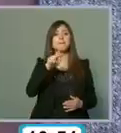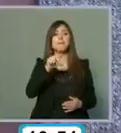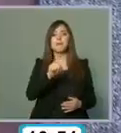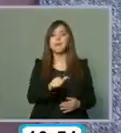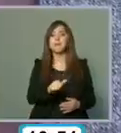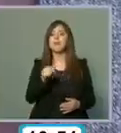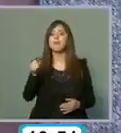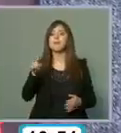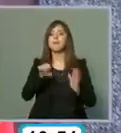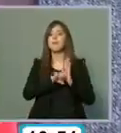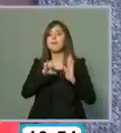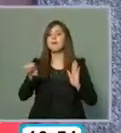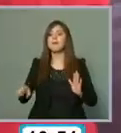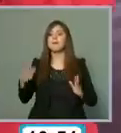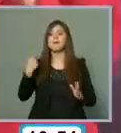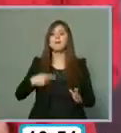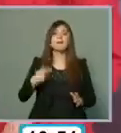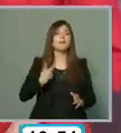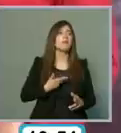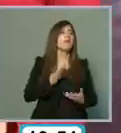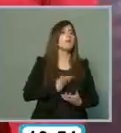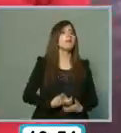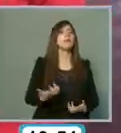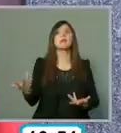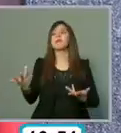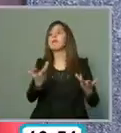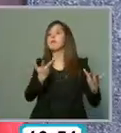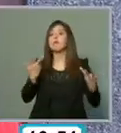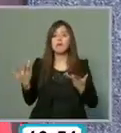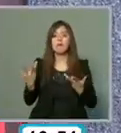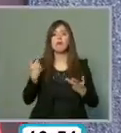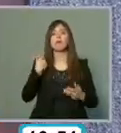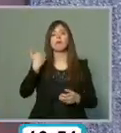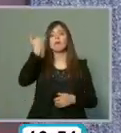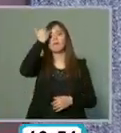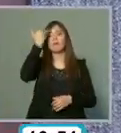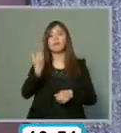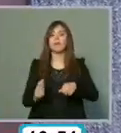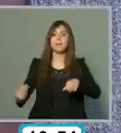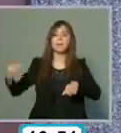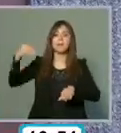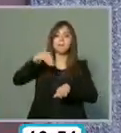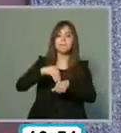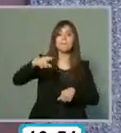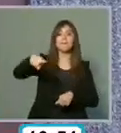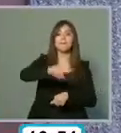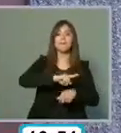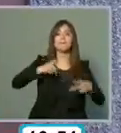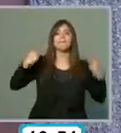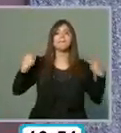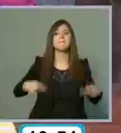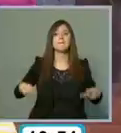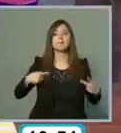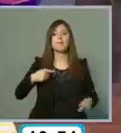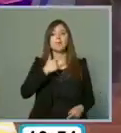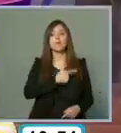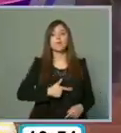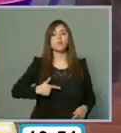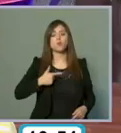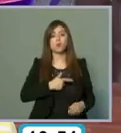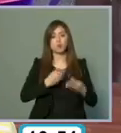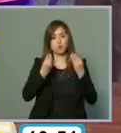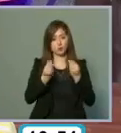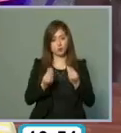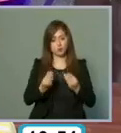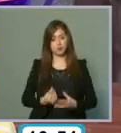realmente devastada. Sí, por decir supuesto. algo. Entonces tenemos ese plus y es padrísimo porque la gente lo disfruta mucho. Y bueno, cuéntanos del